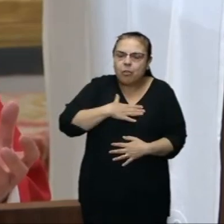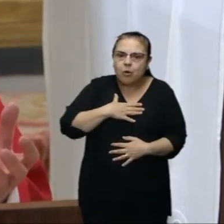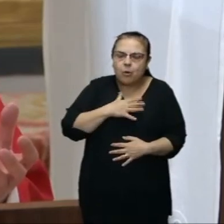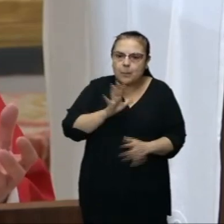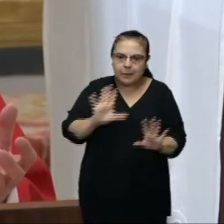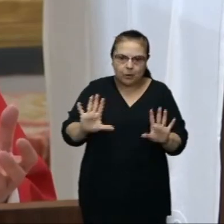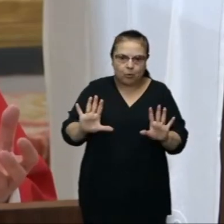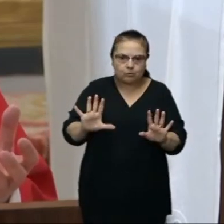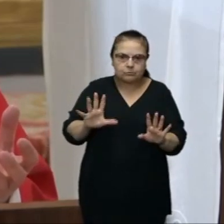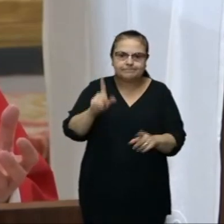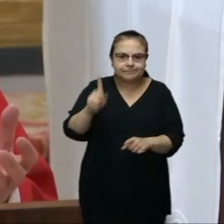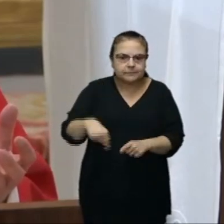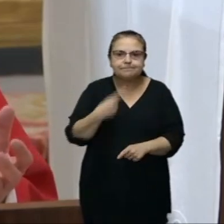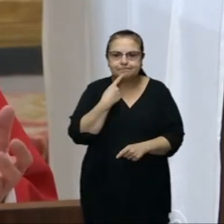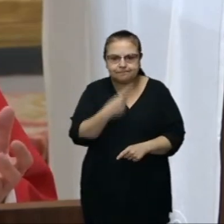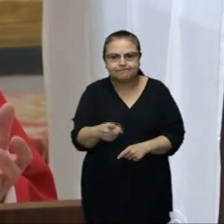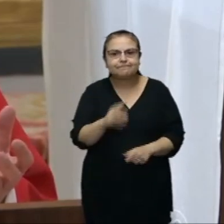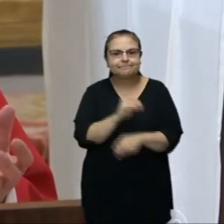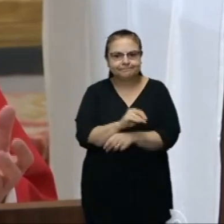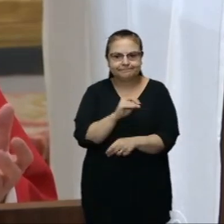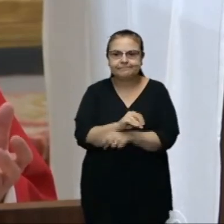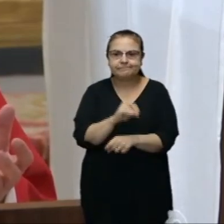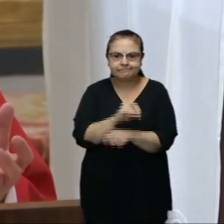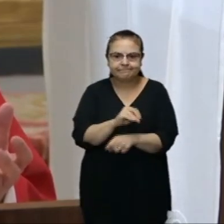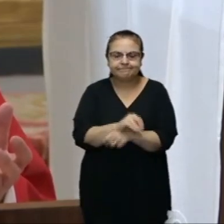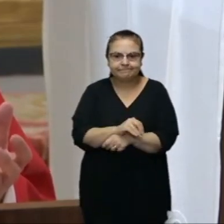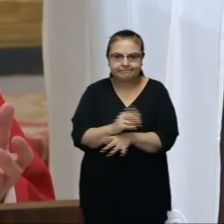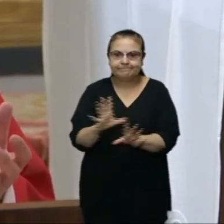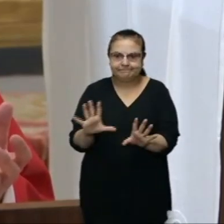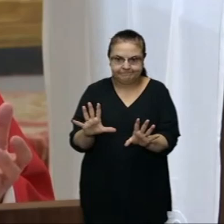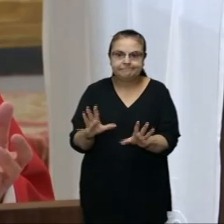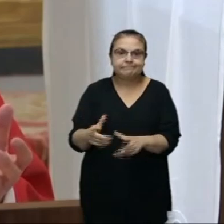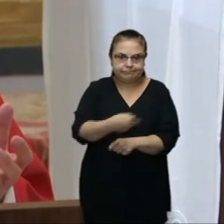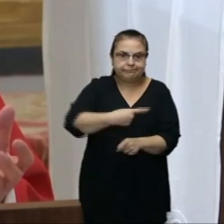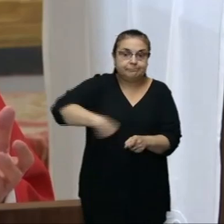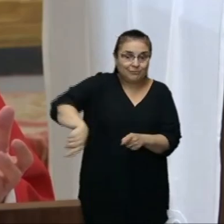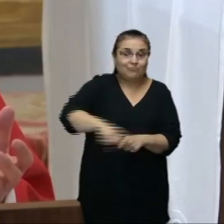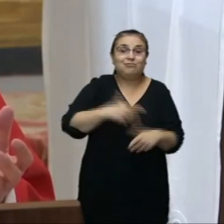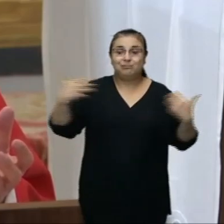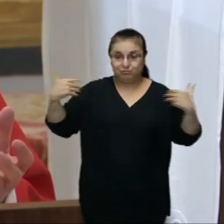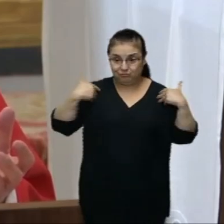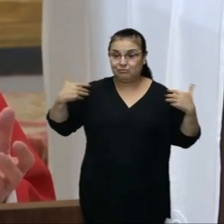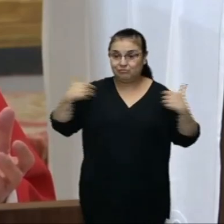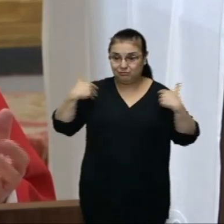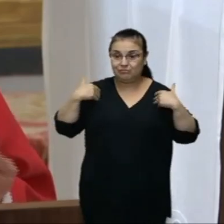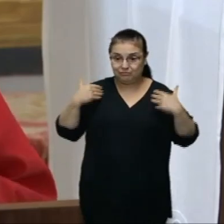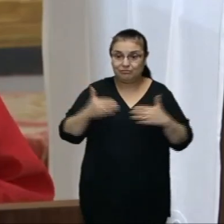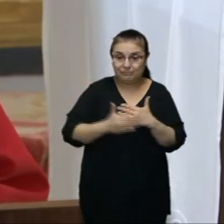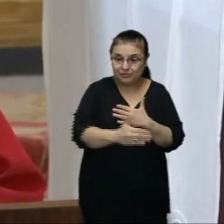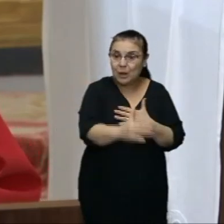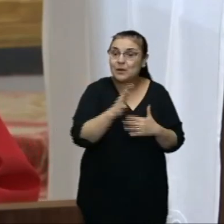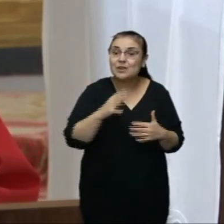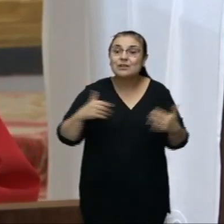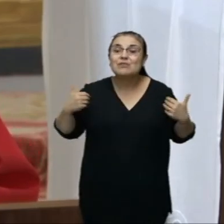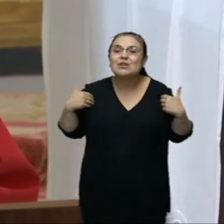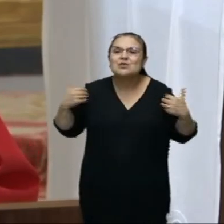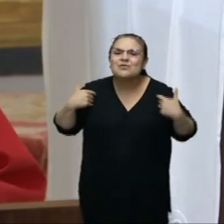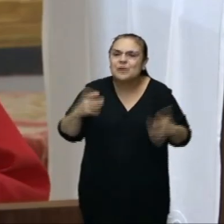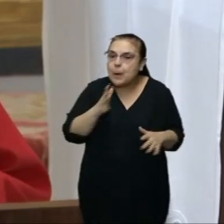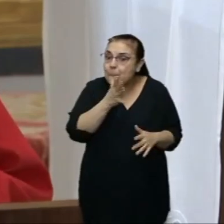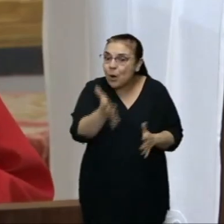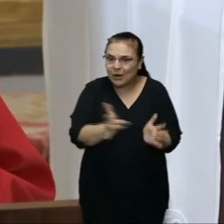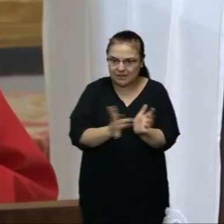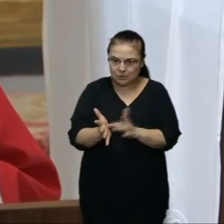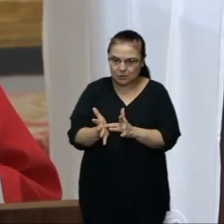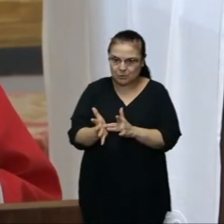dice, cuidado, cuidado porque vais a sufrir por Jesús,